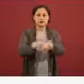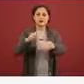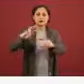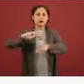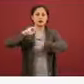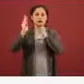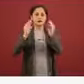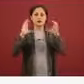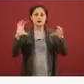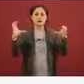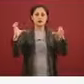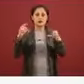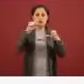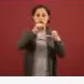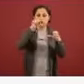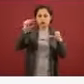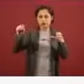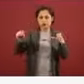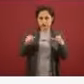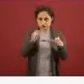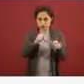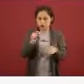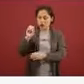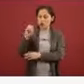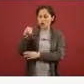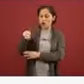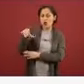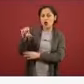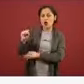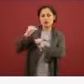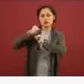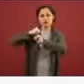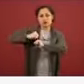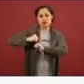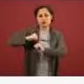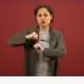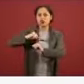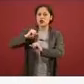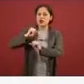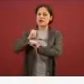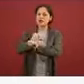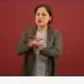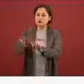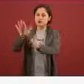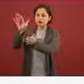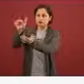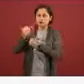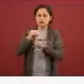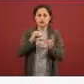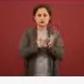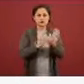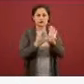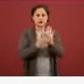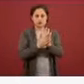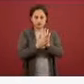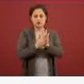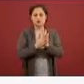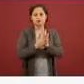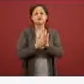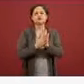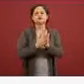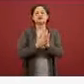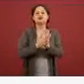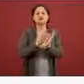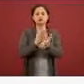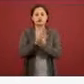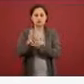regiones administrativas de la Organización Mundial de la Salud. Y les recuerdo, este mapa o esta distribución precisamente